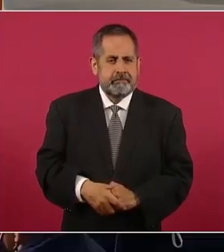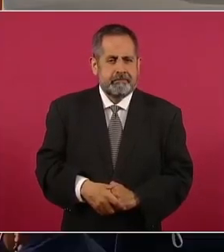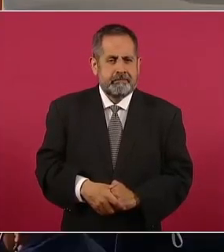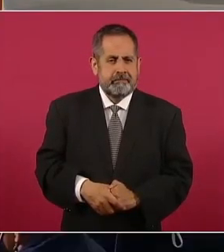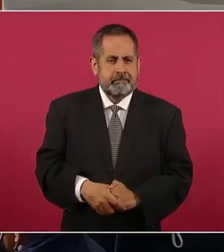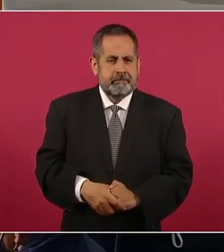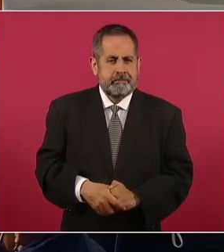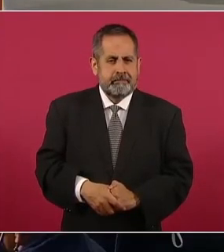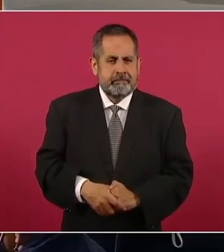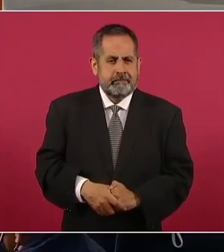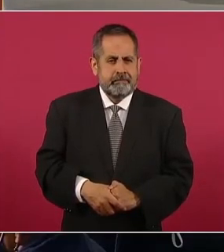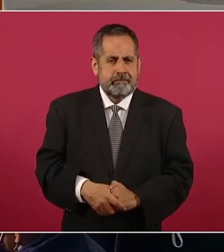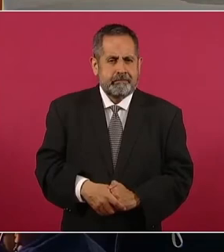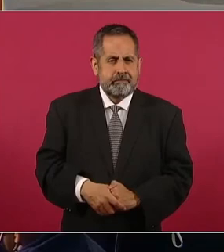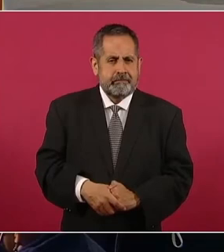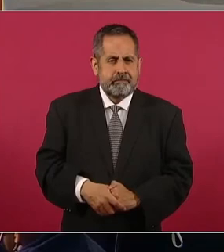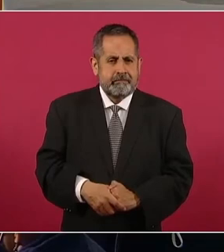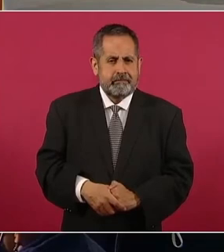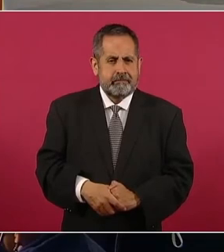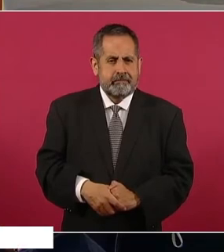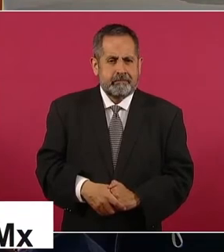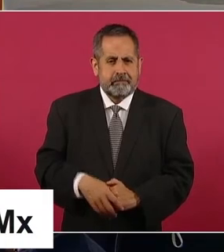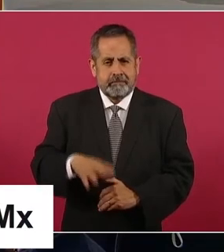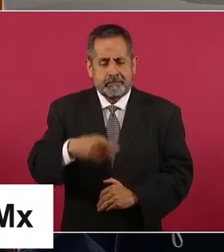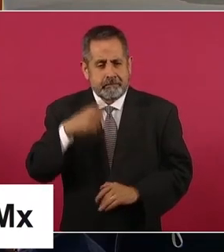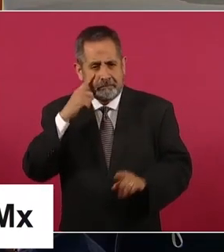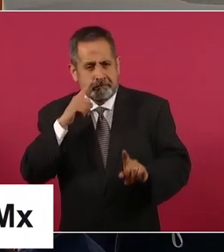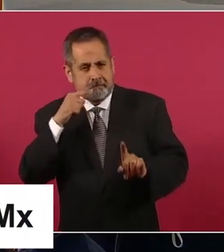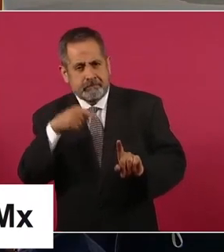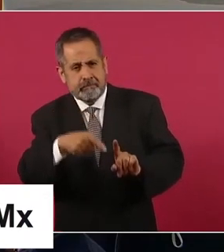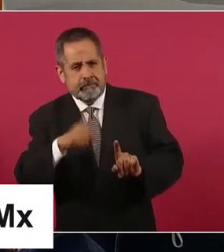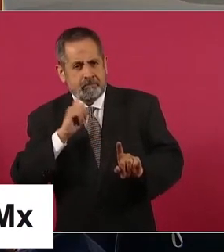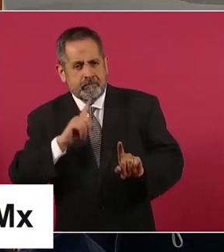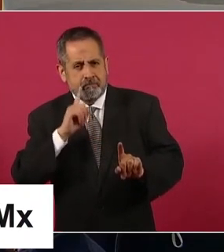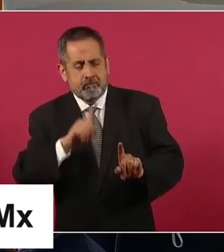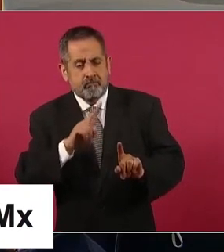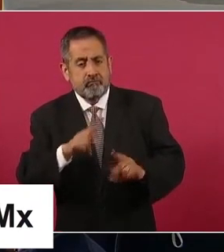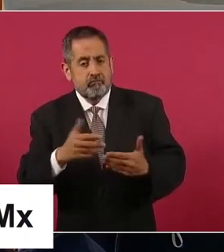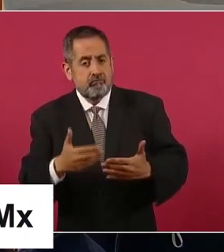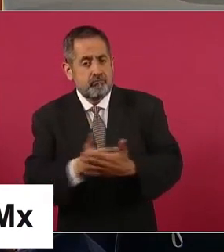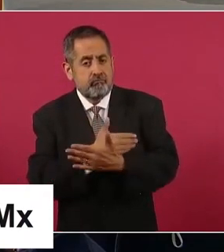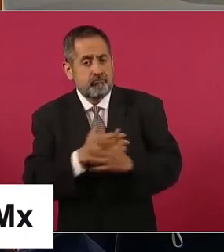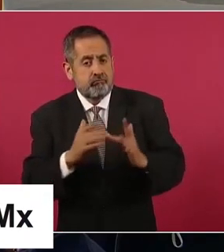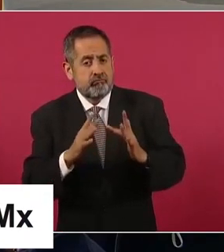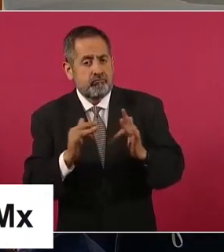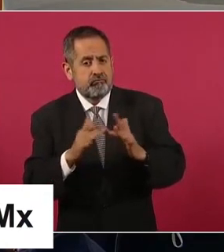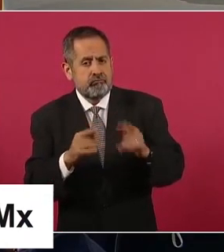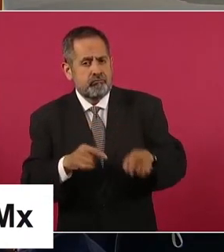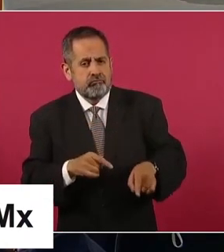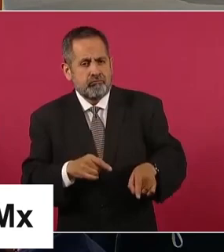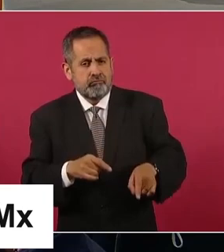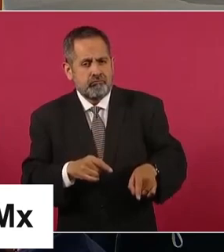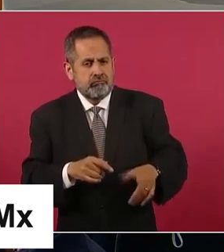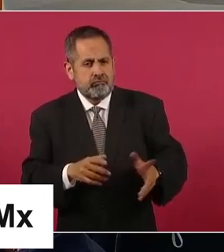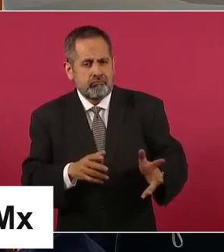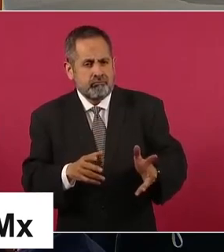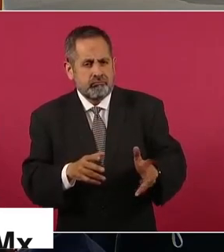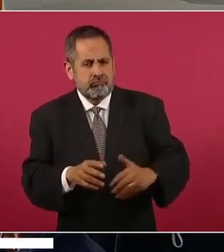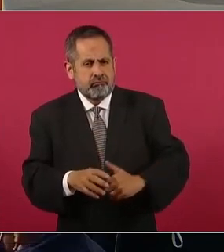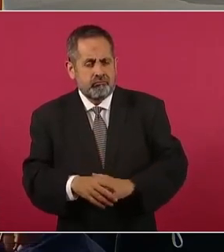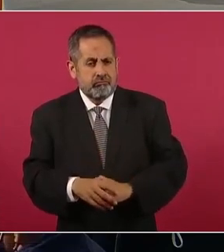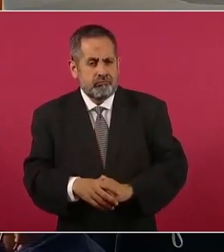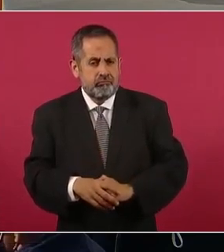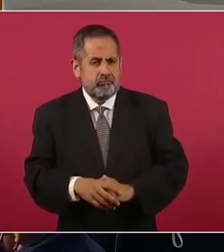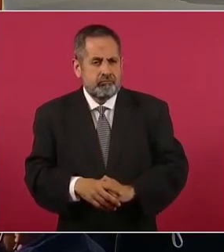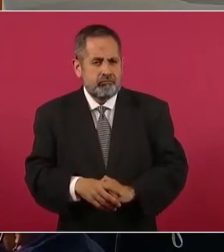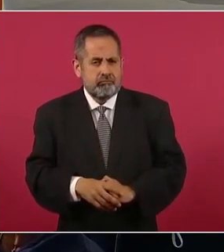esta mujer que vemos aquí tapada es una mujer de origen francés, que era también la esposa y quien ayudó a planear